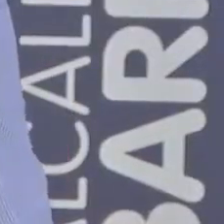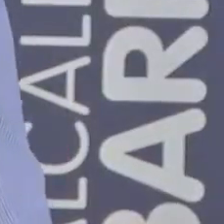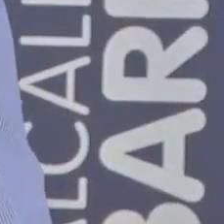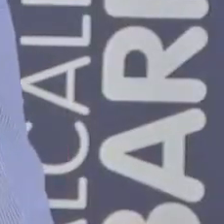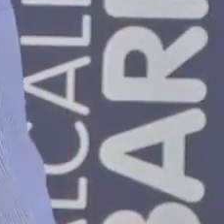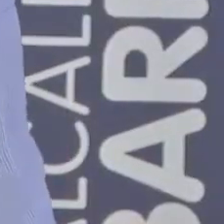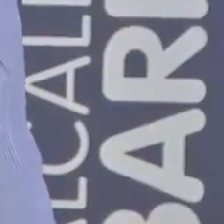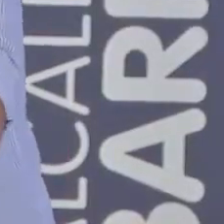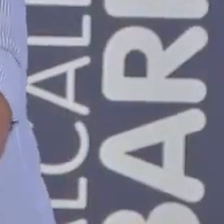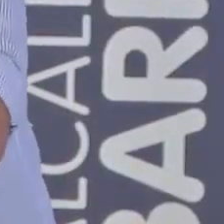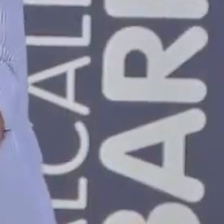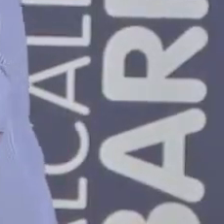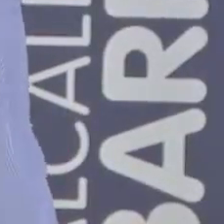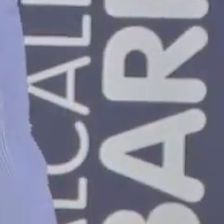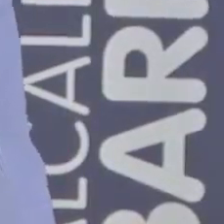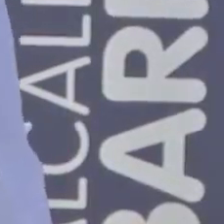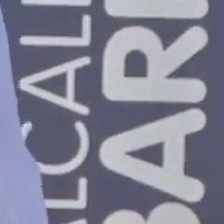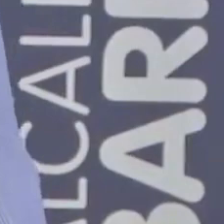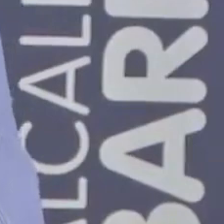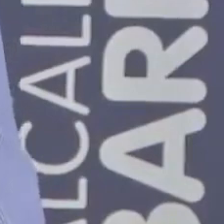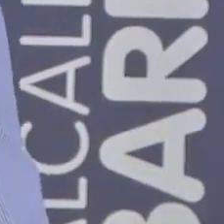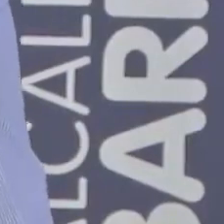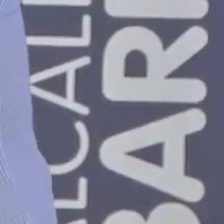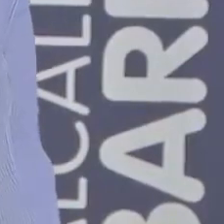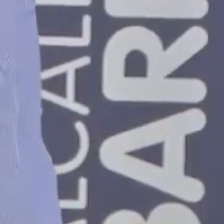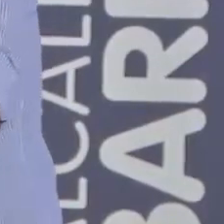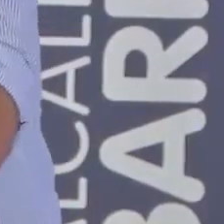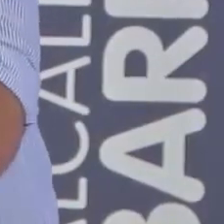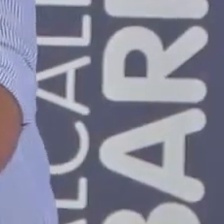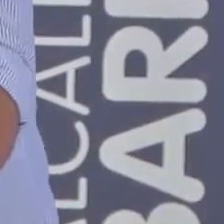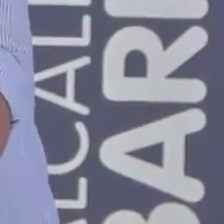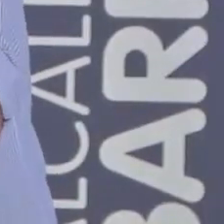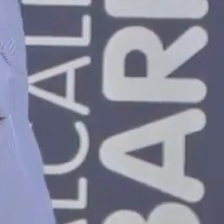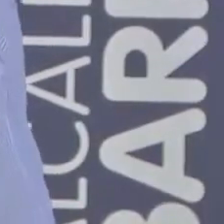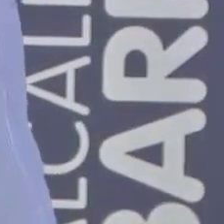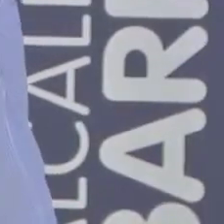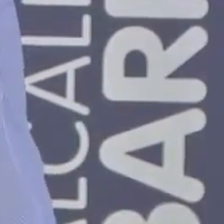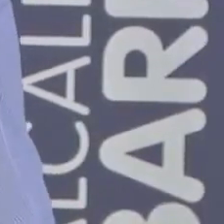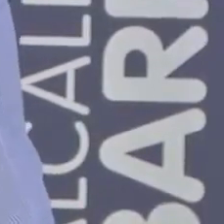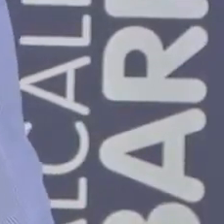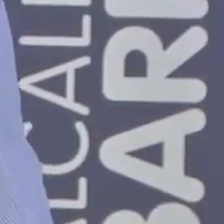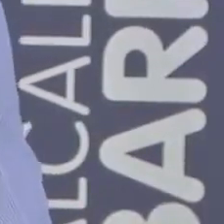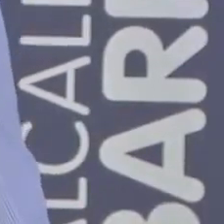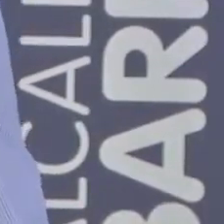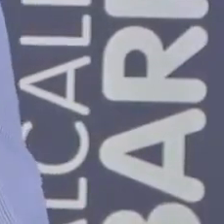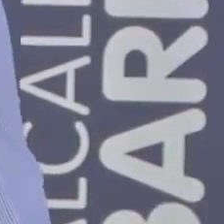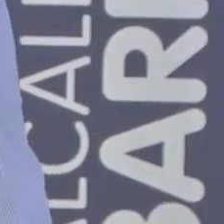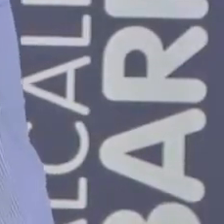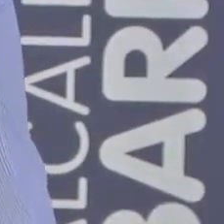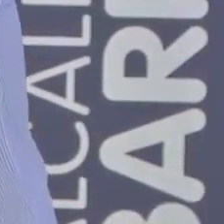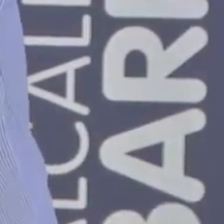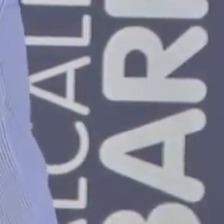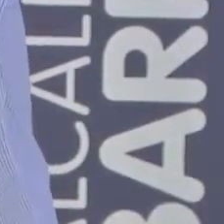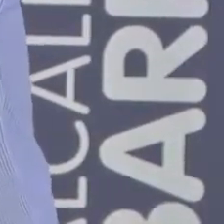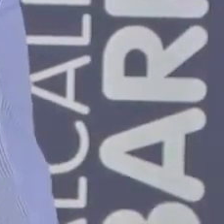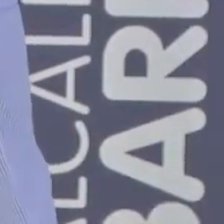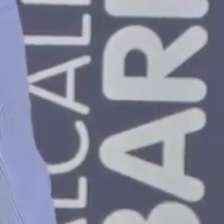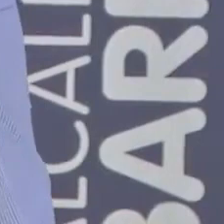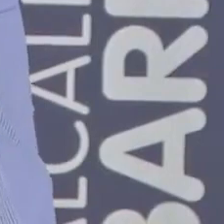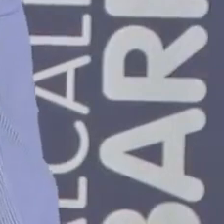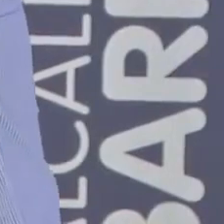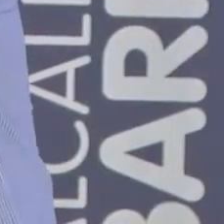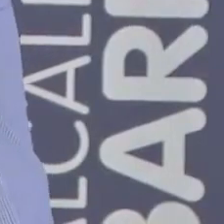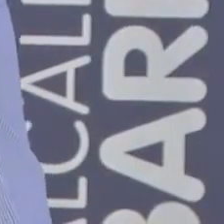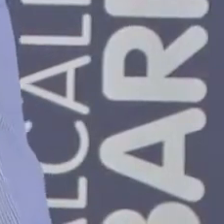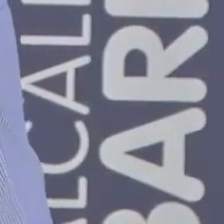hoy tenemos a varios de nuestros funcionarios con nosotros que han trabajado para que esto sea una realidad. Yo hoy quisiera invitar a la